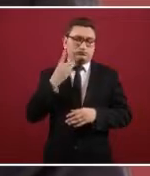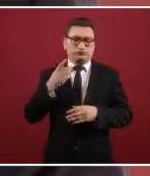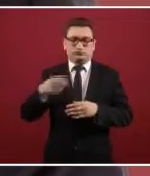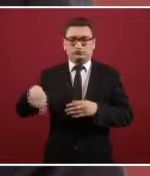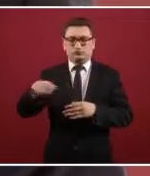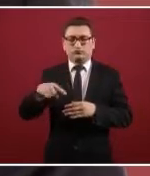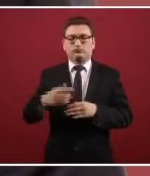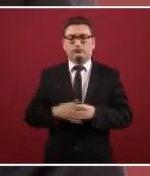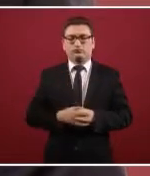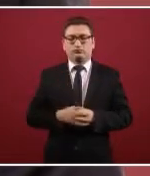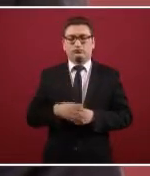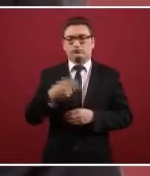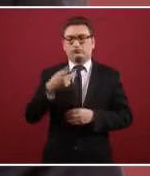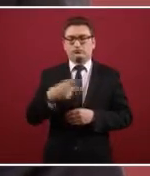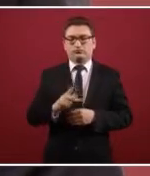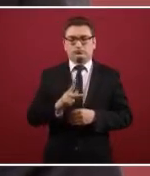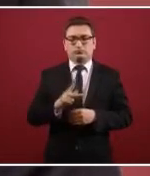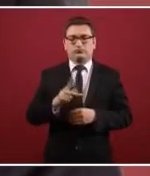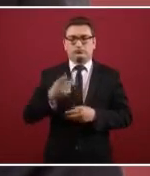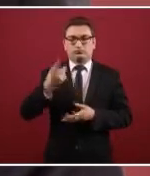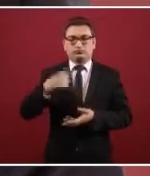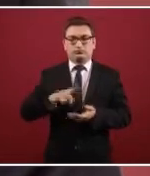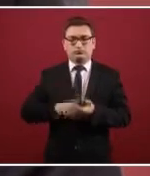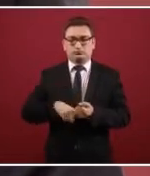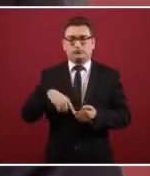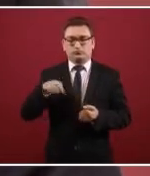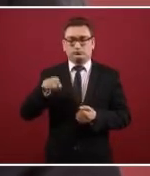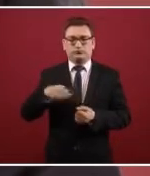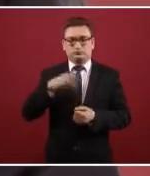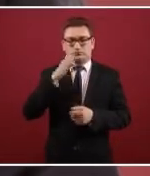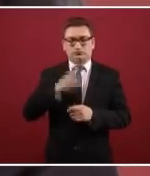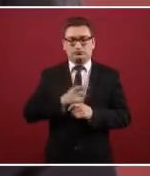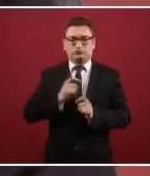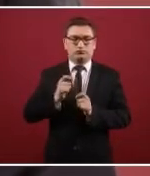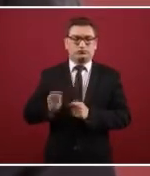pero el órgano interno encargado